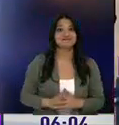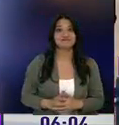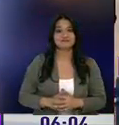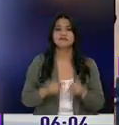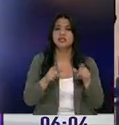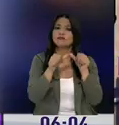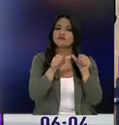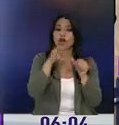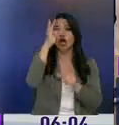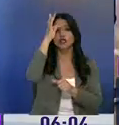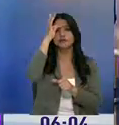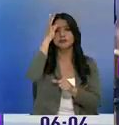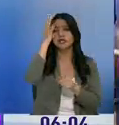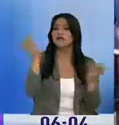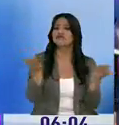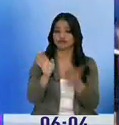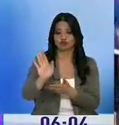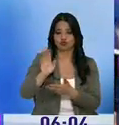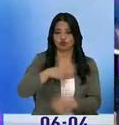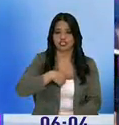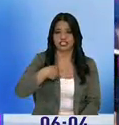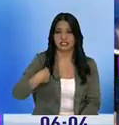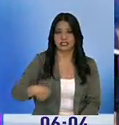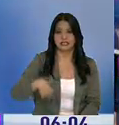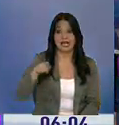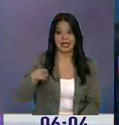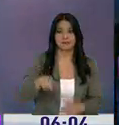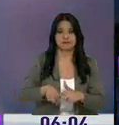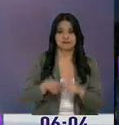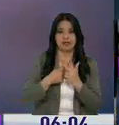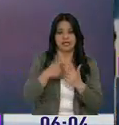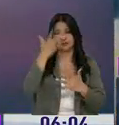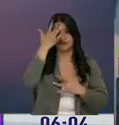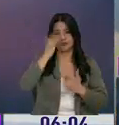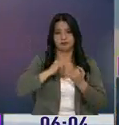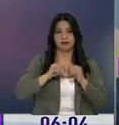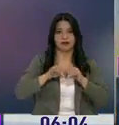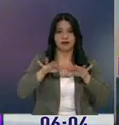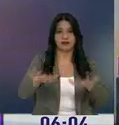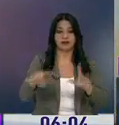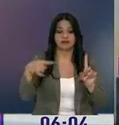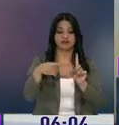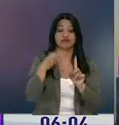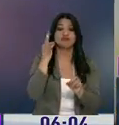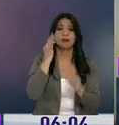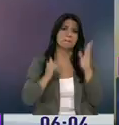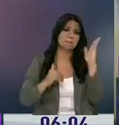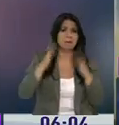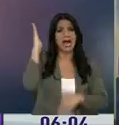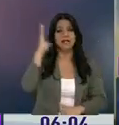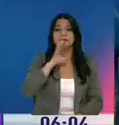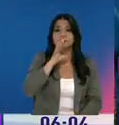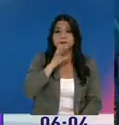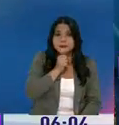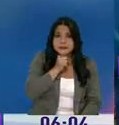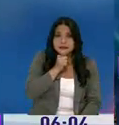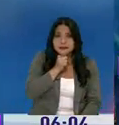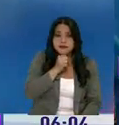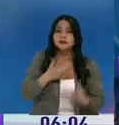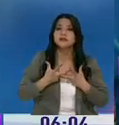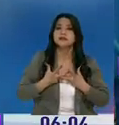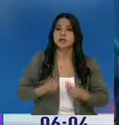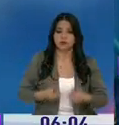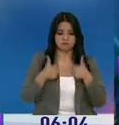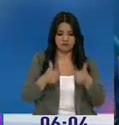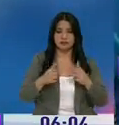en un hospital de Wuhan, epicentro de la enfermedad. Ella es la paciente de mayor edad recuperada del COVID-19